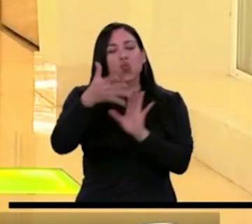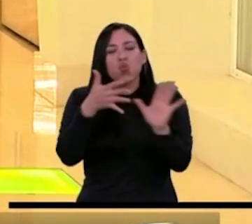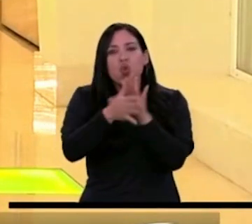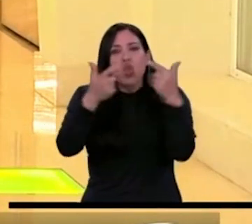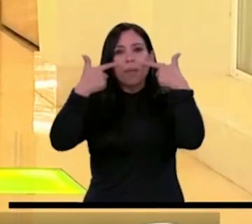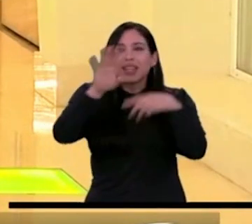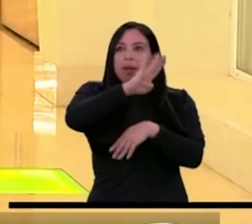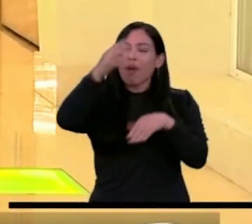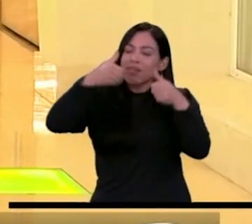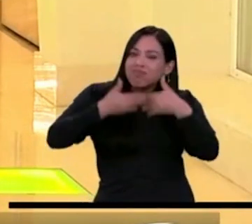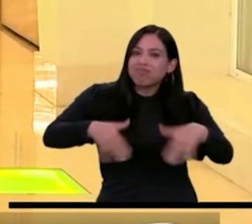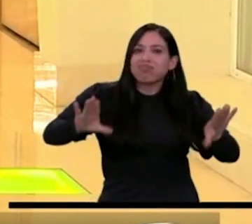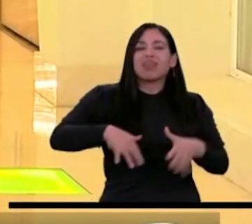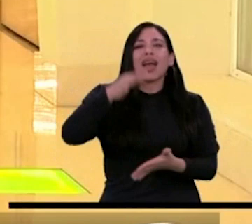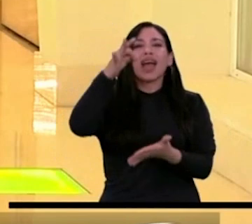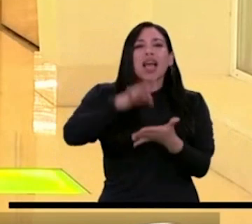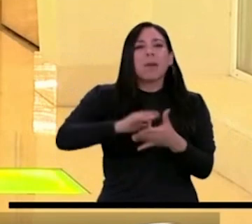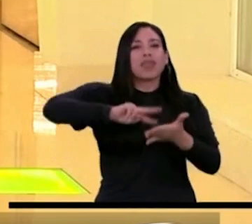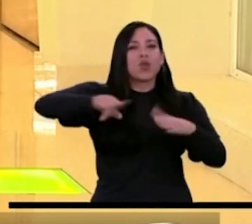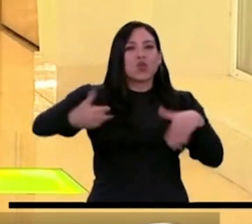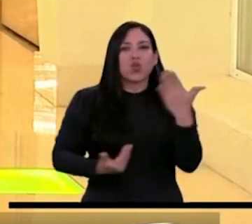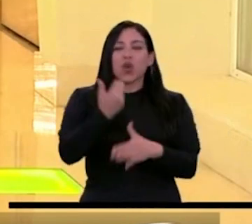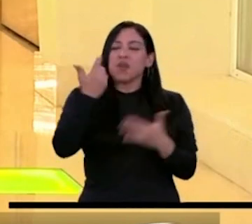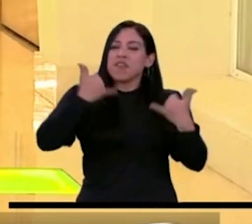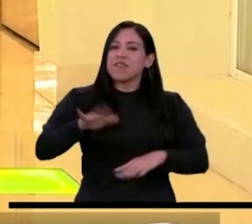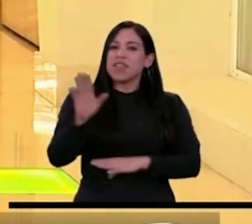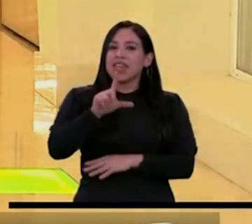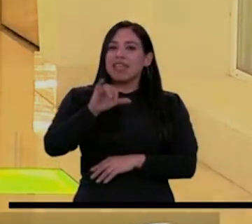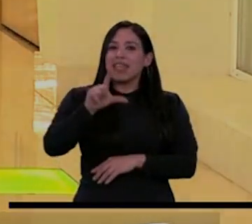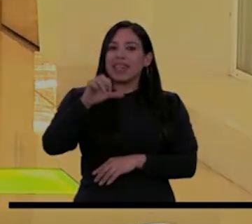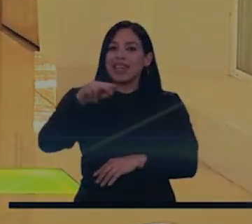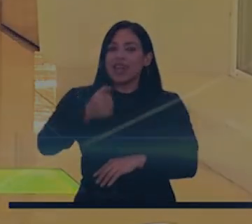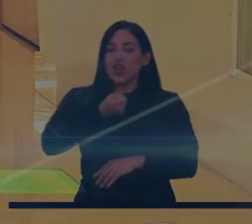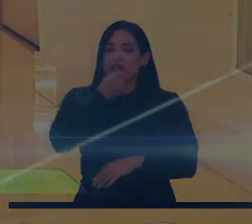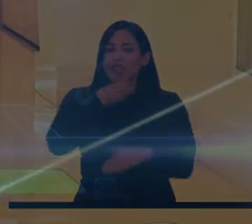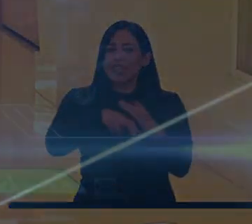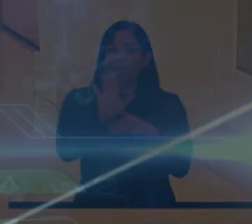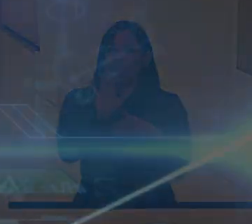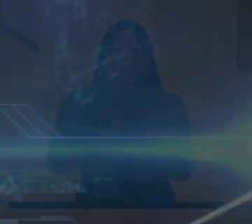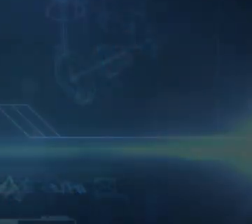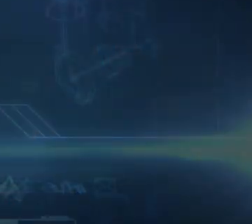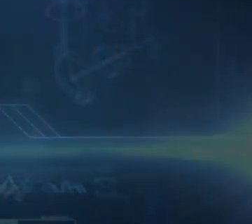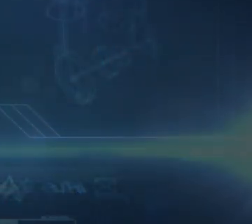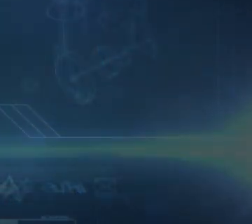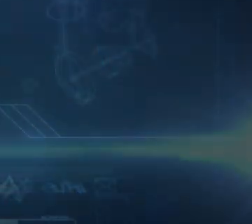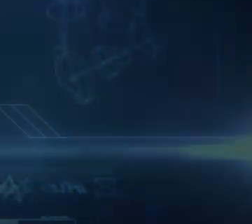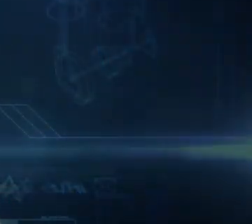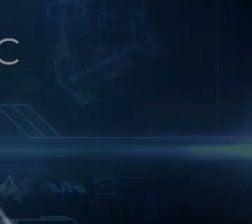puertas a Barranquilla como capital de la tecnología. Me despido, Liliana Bechara, Noticias Caracol.